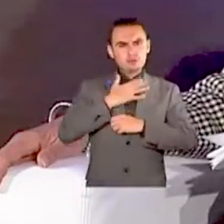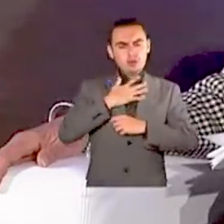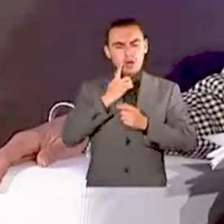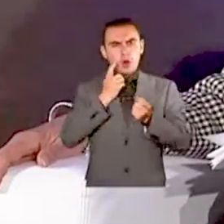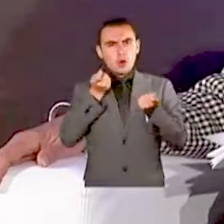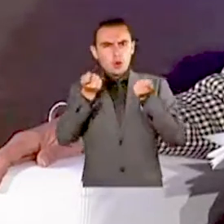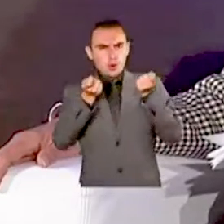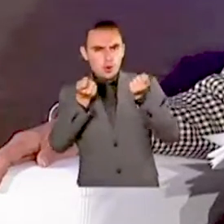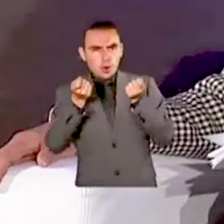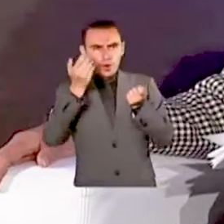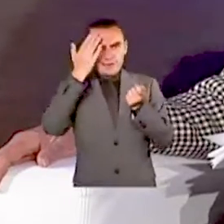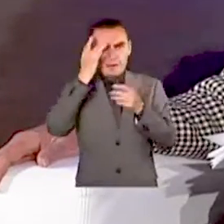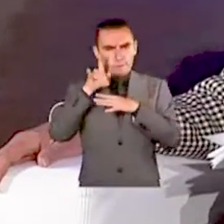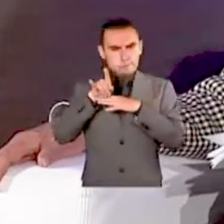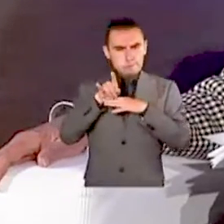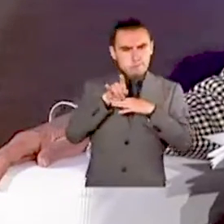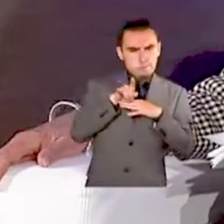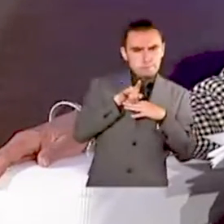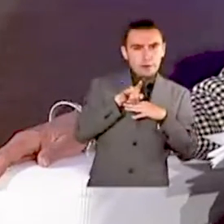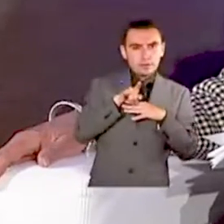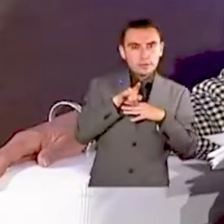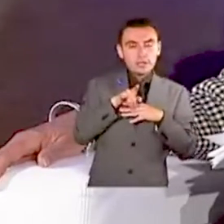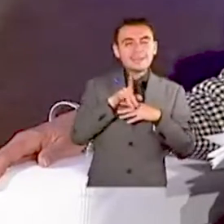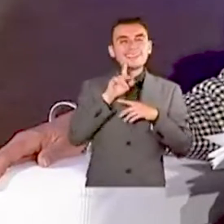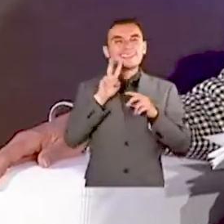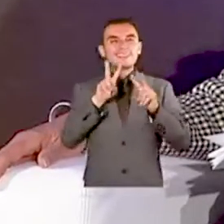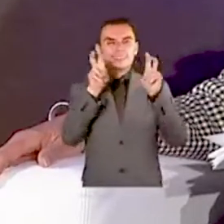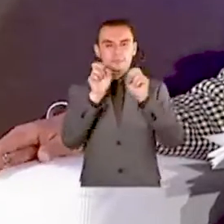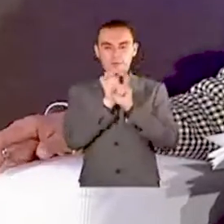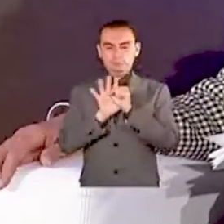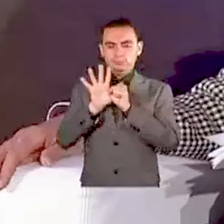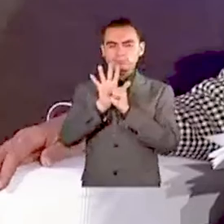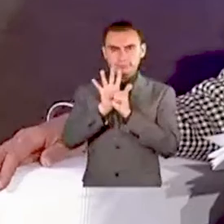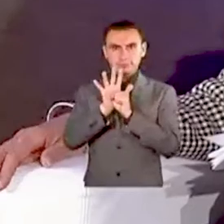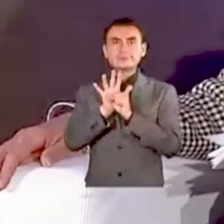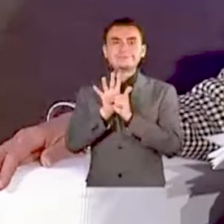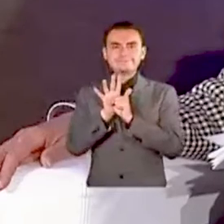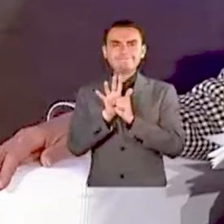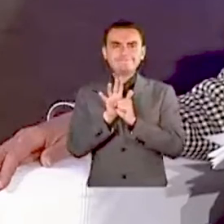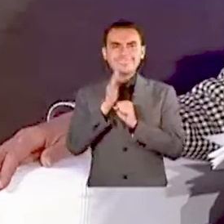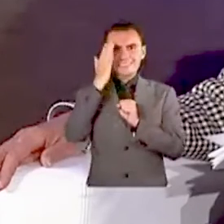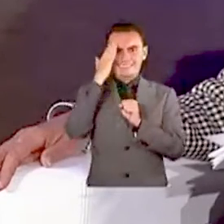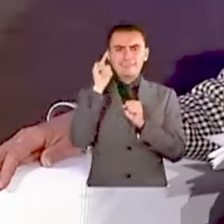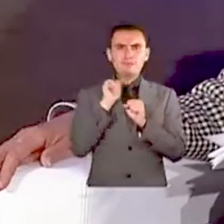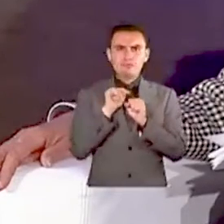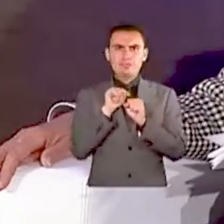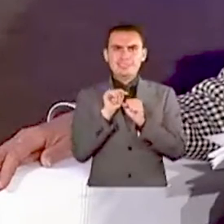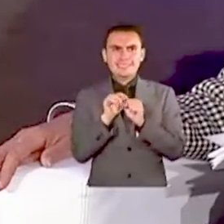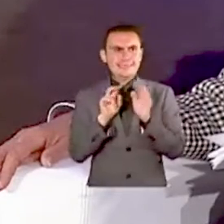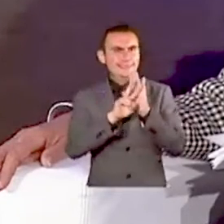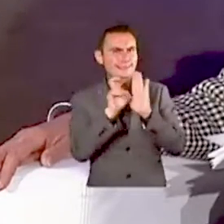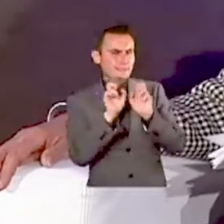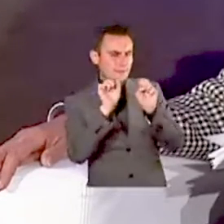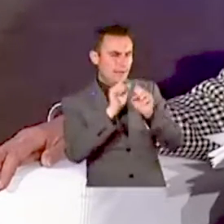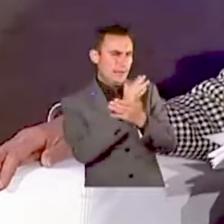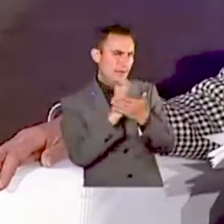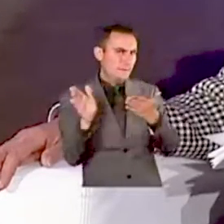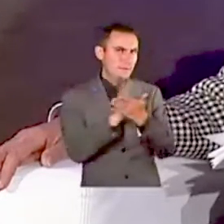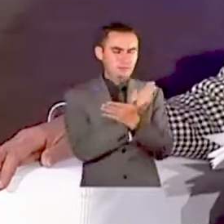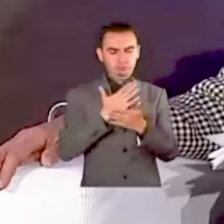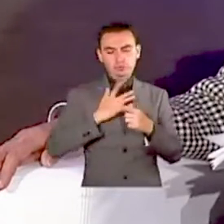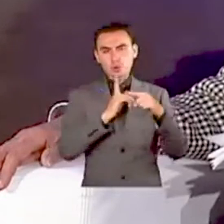hizo y la vigilancia superior respecto a la pandemia es un capítulo aparte y especial que tiene la